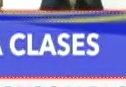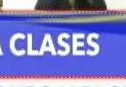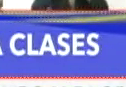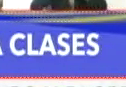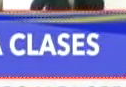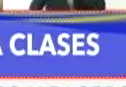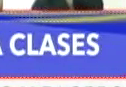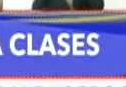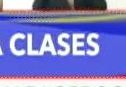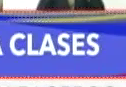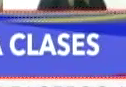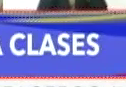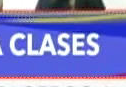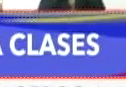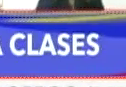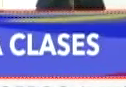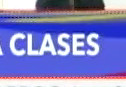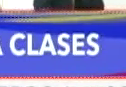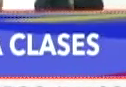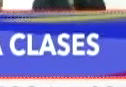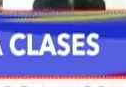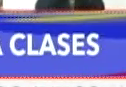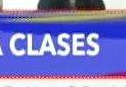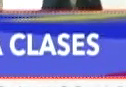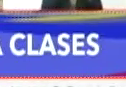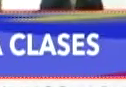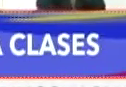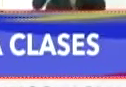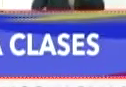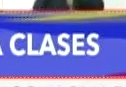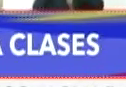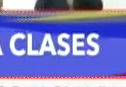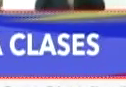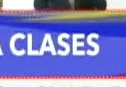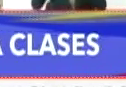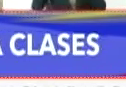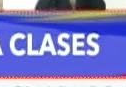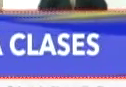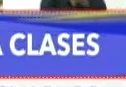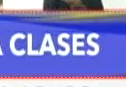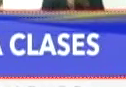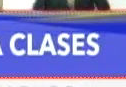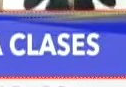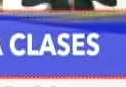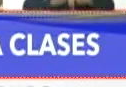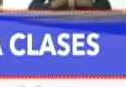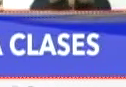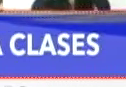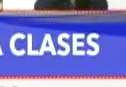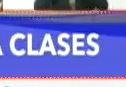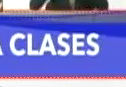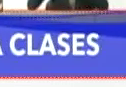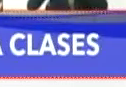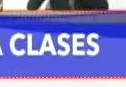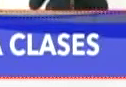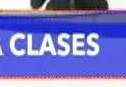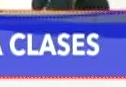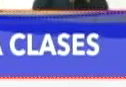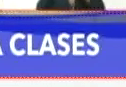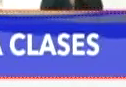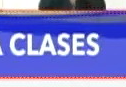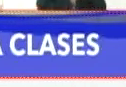para la impresión de los cuadernos de todos los materiales de los morrales de nuestros niños niños y